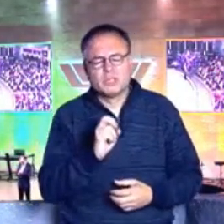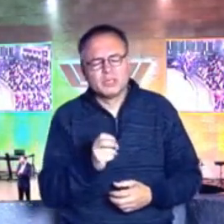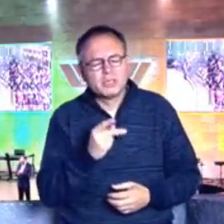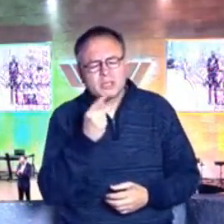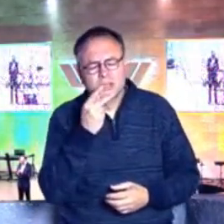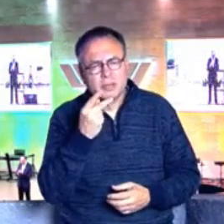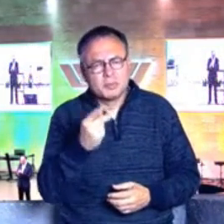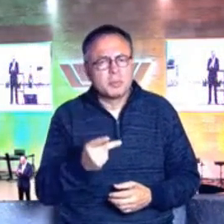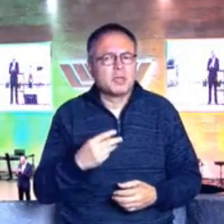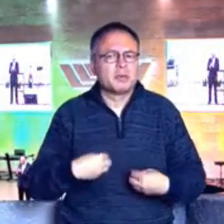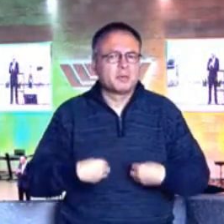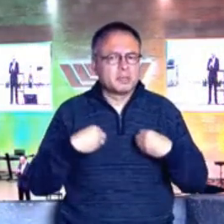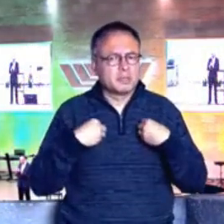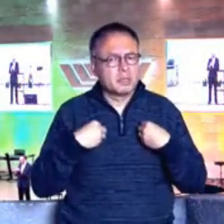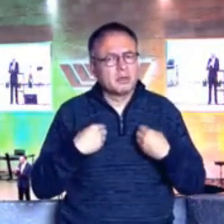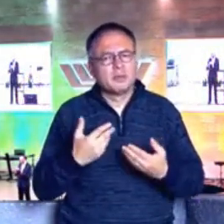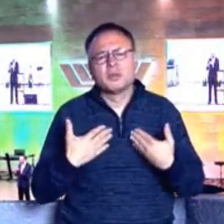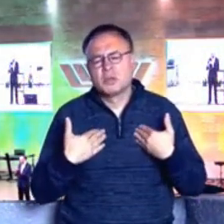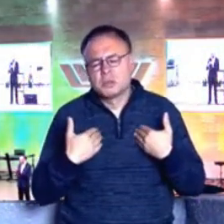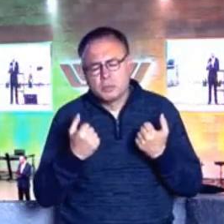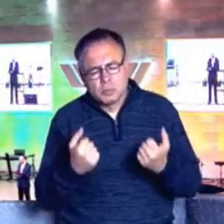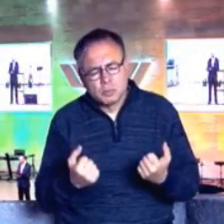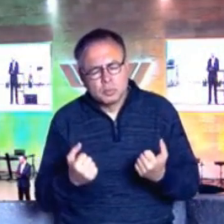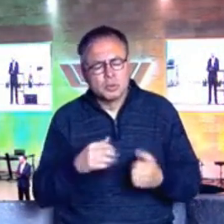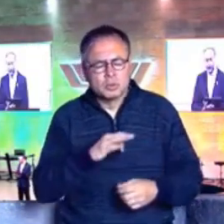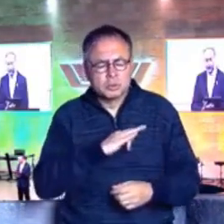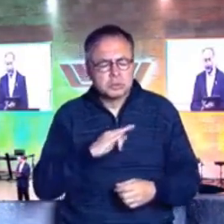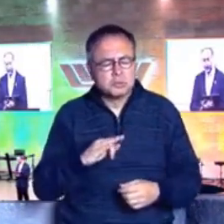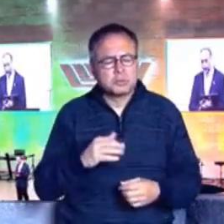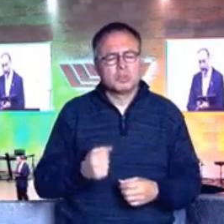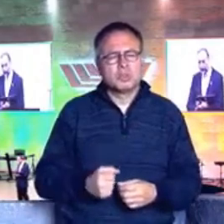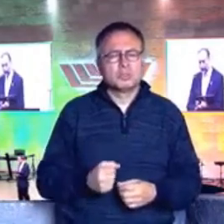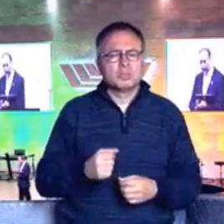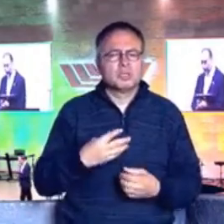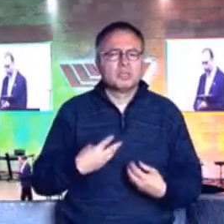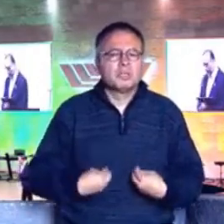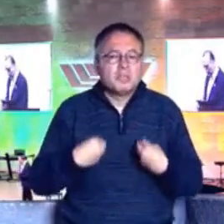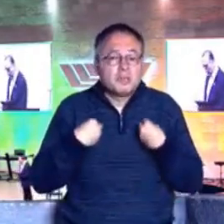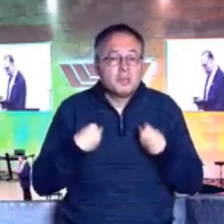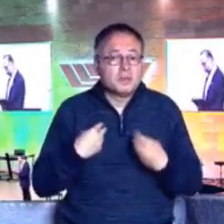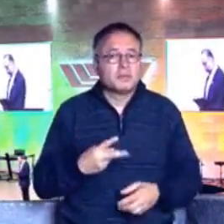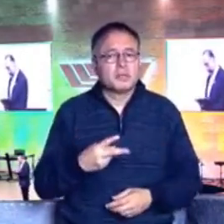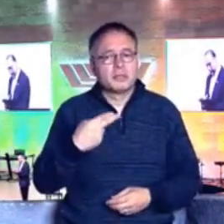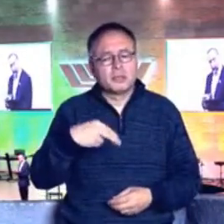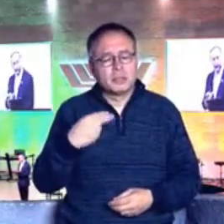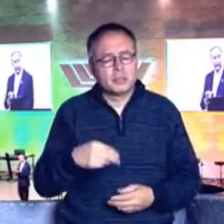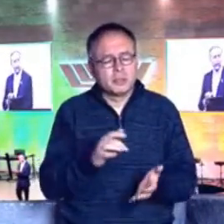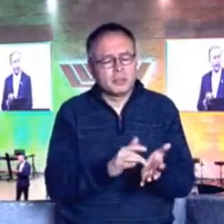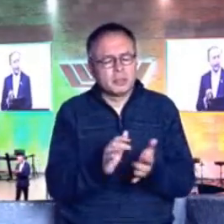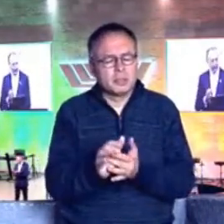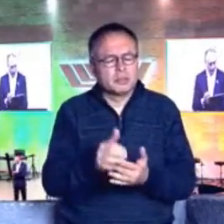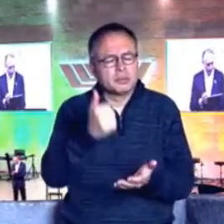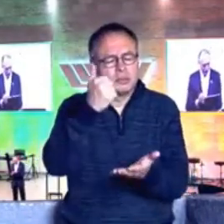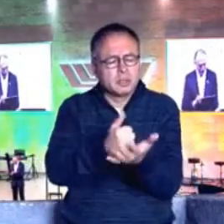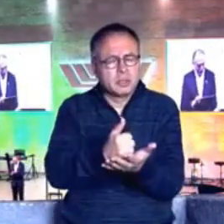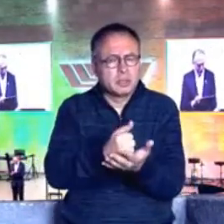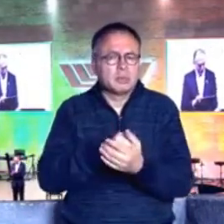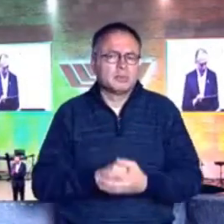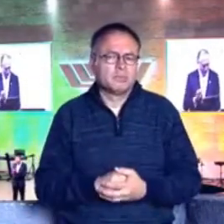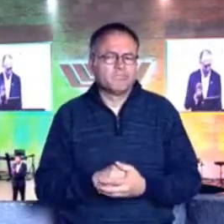permítenos comprenderla entenderla y vivirla en el nombre de Jesús amén me llama la atención